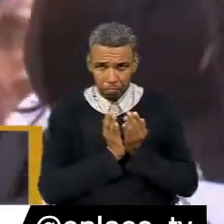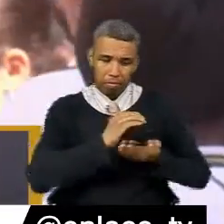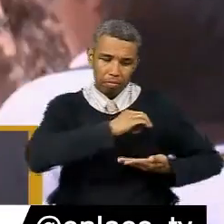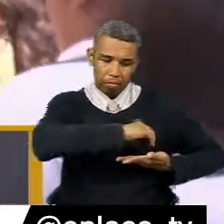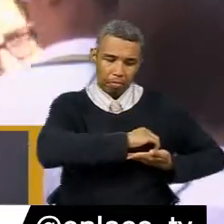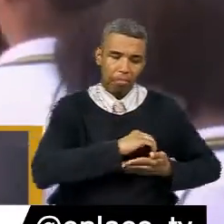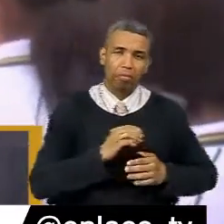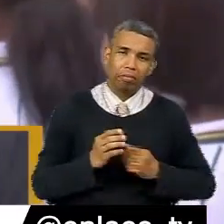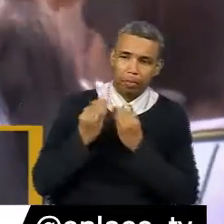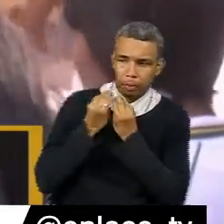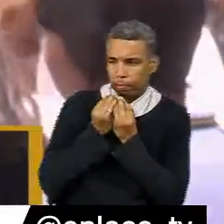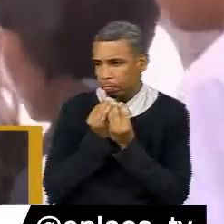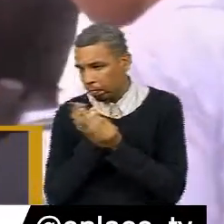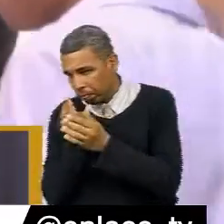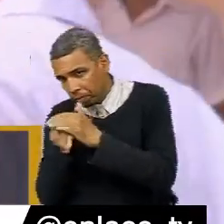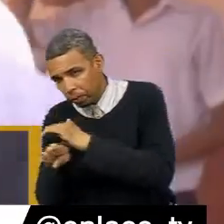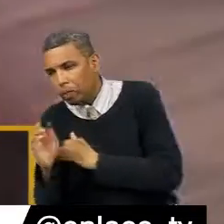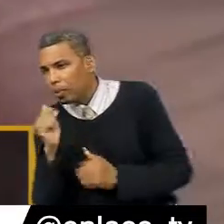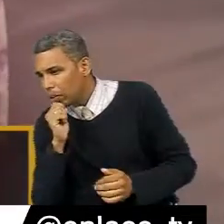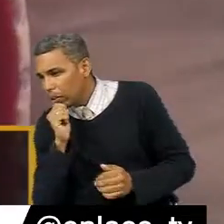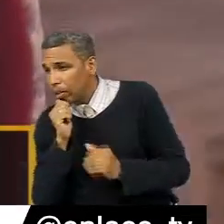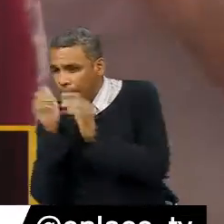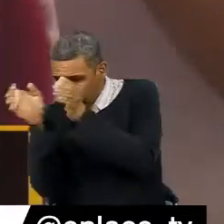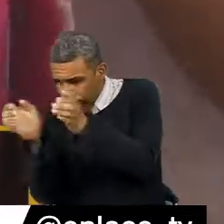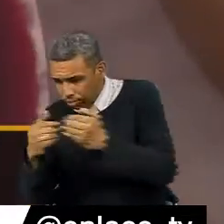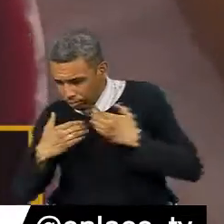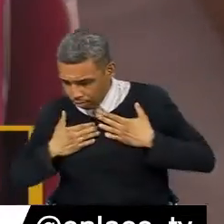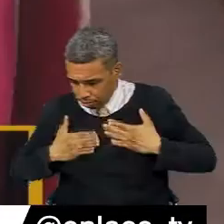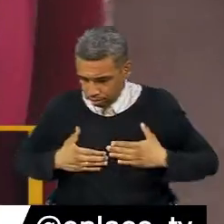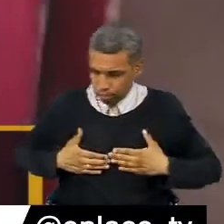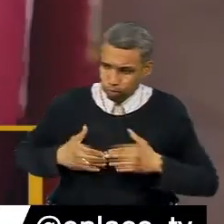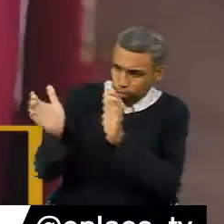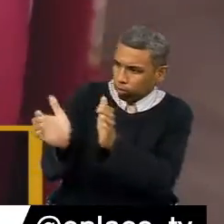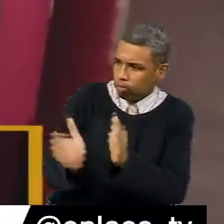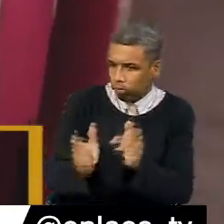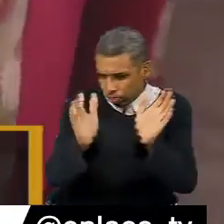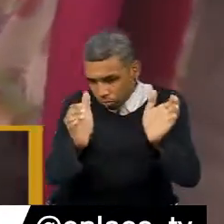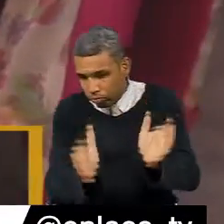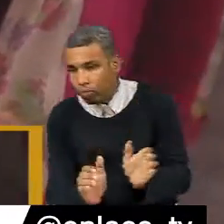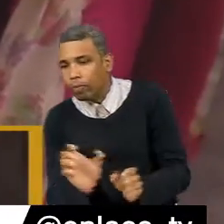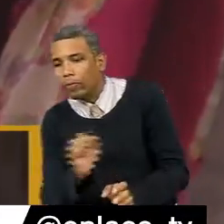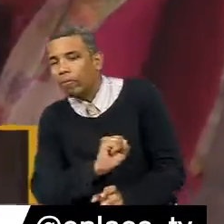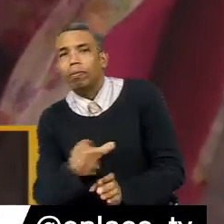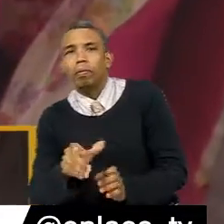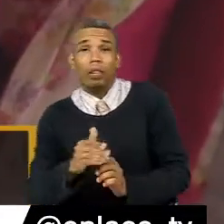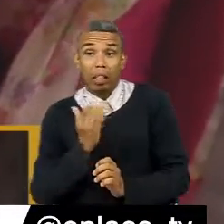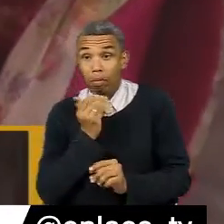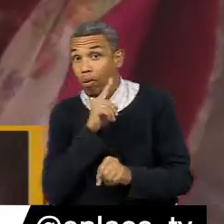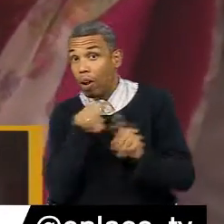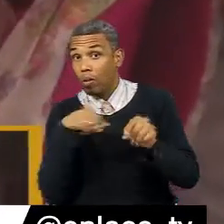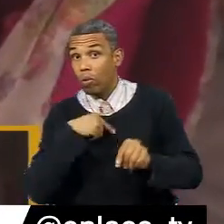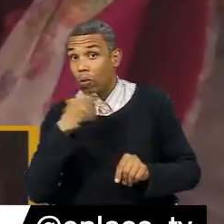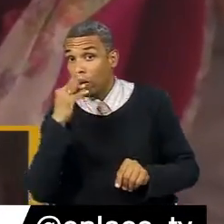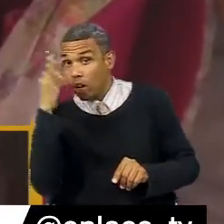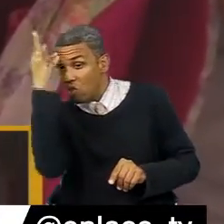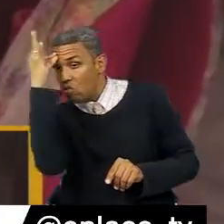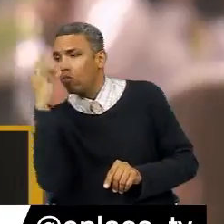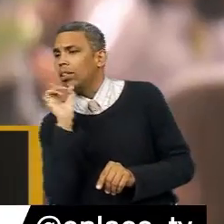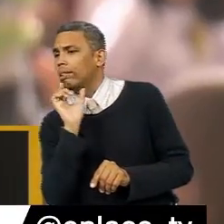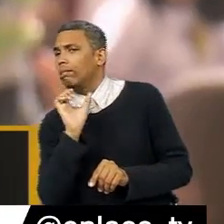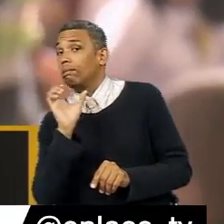fin de prevenir el consumo de sustancias psicoactivas o el porte de armas blancas al interior de esta institución. Alrededor de algunas